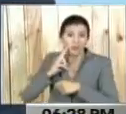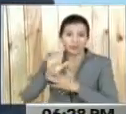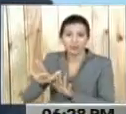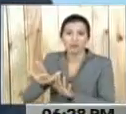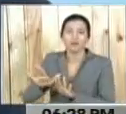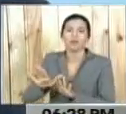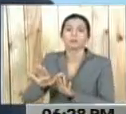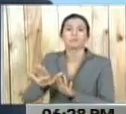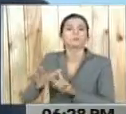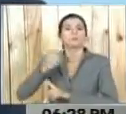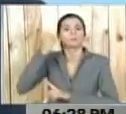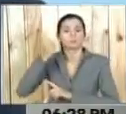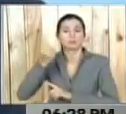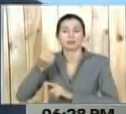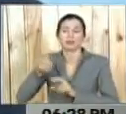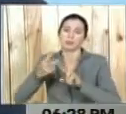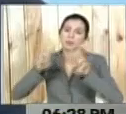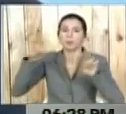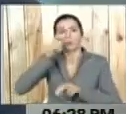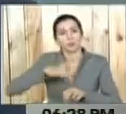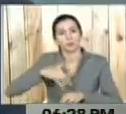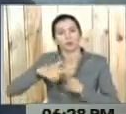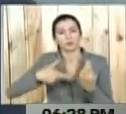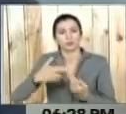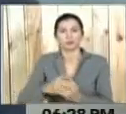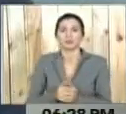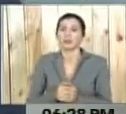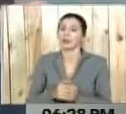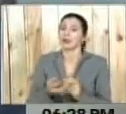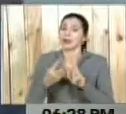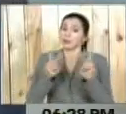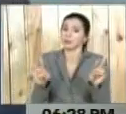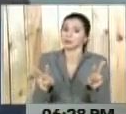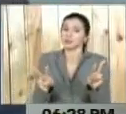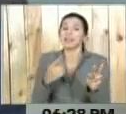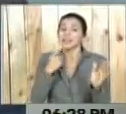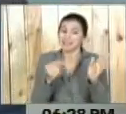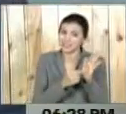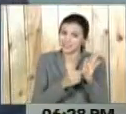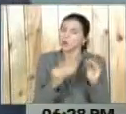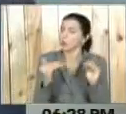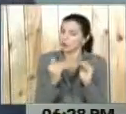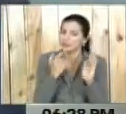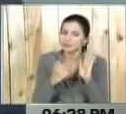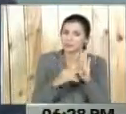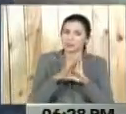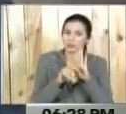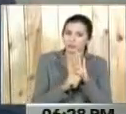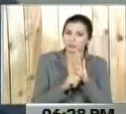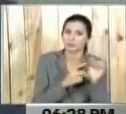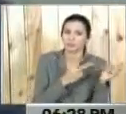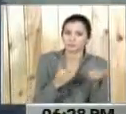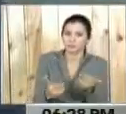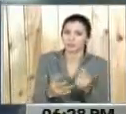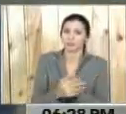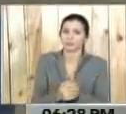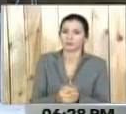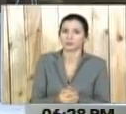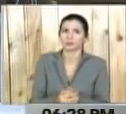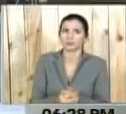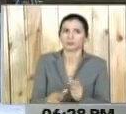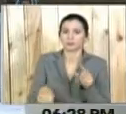reivindicará la paz de los pueblos, la paz revolucionaria, la paz que está consagrada en esa constitución. La invitación, diputado, para bueno,